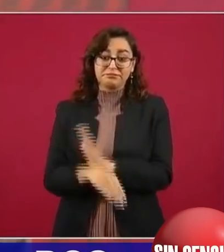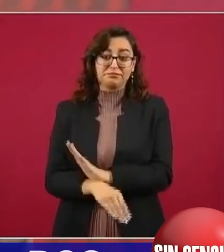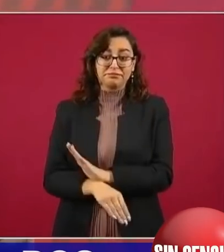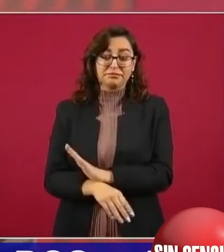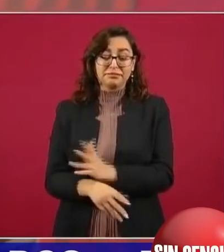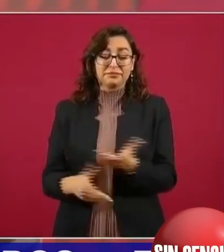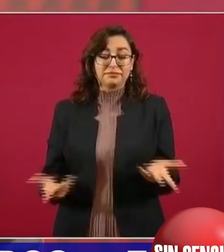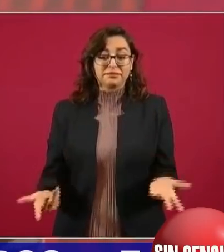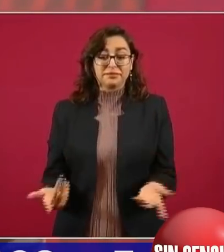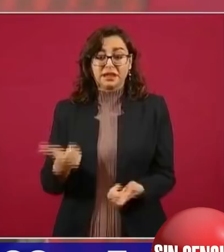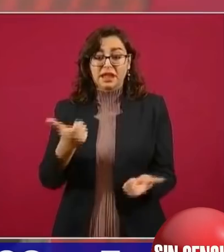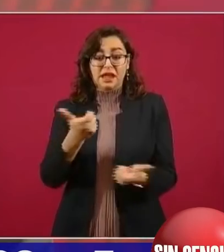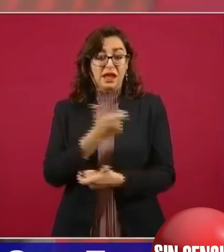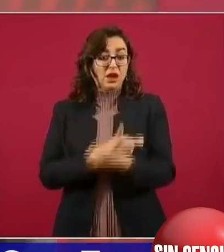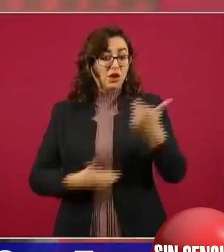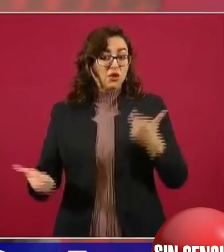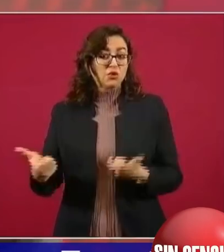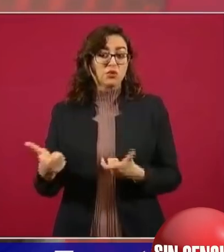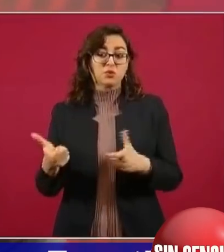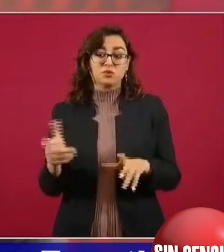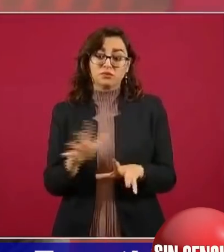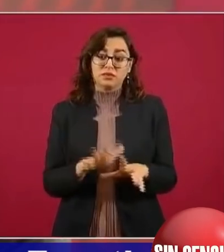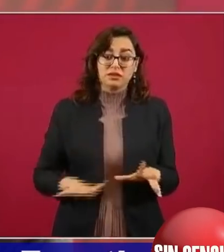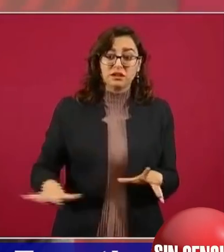económica, social,